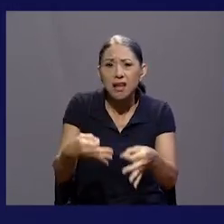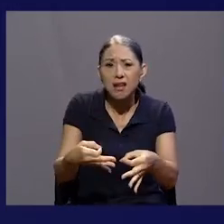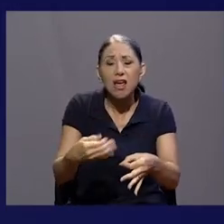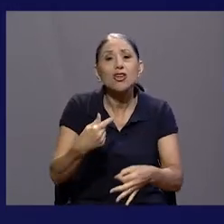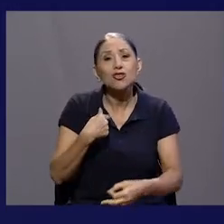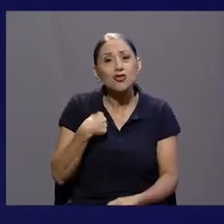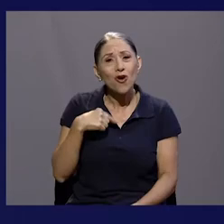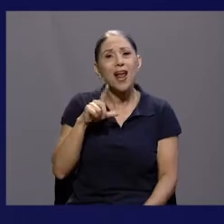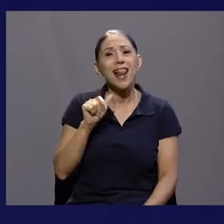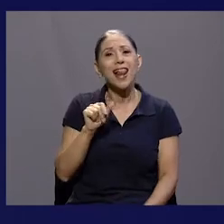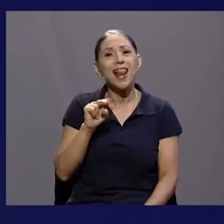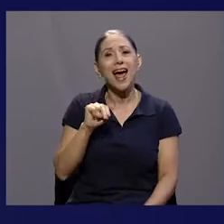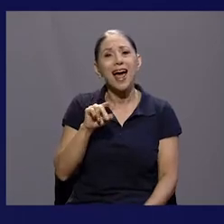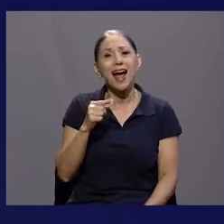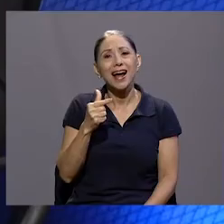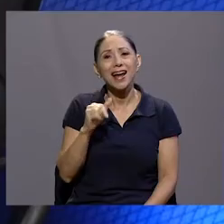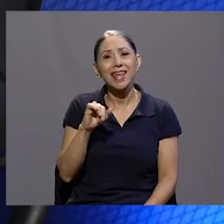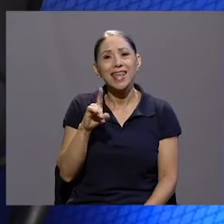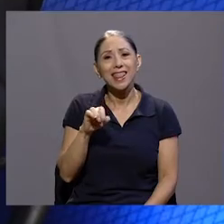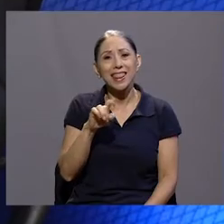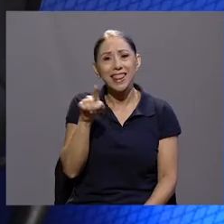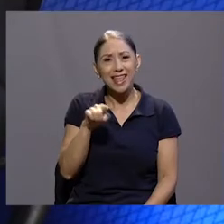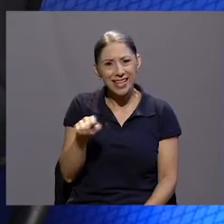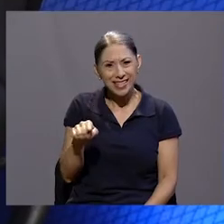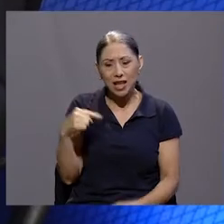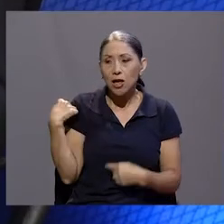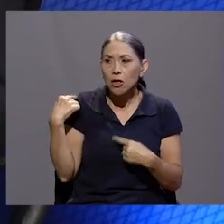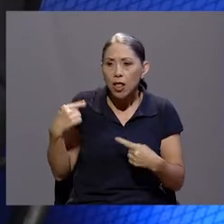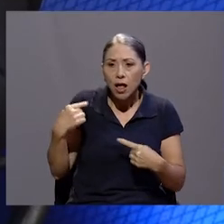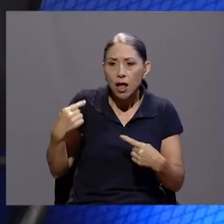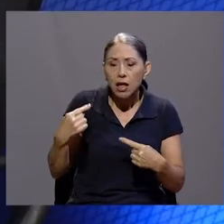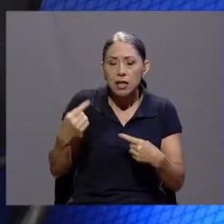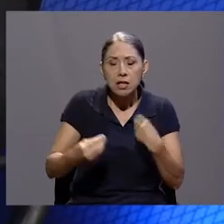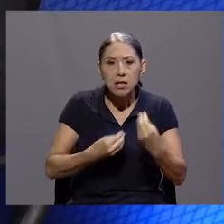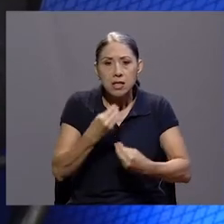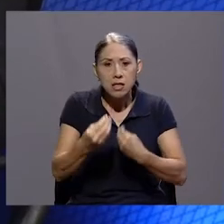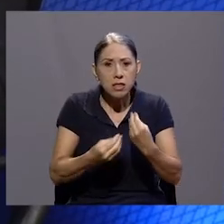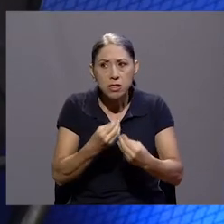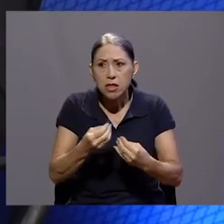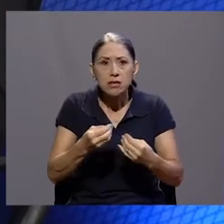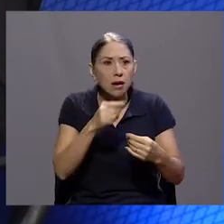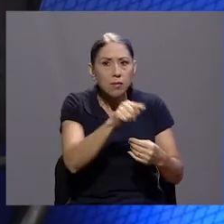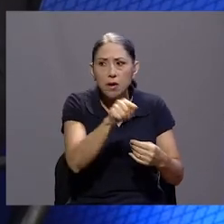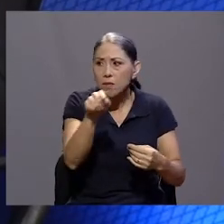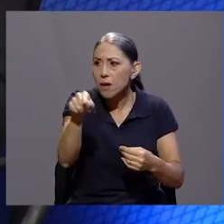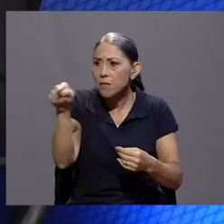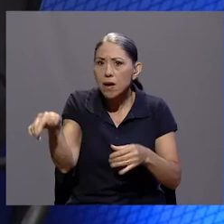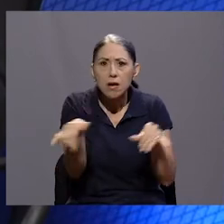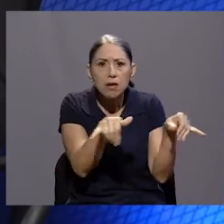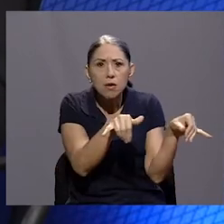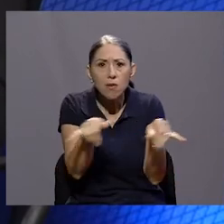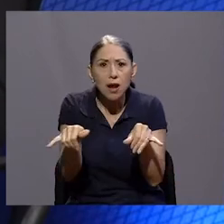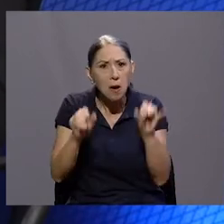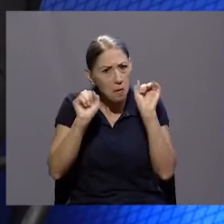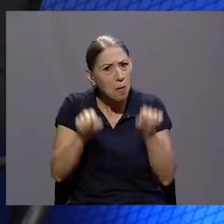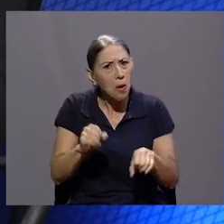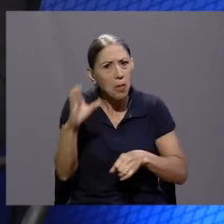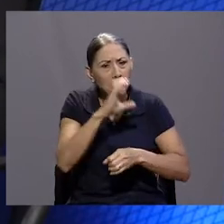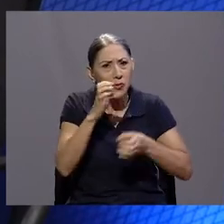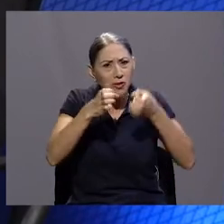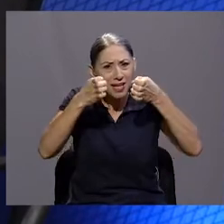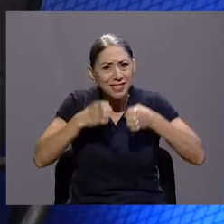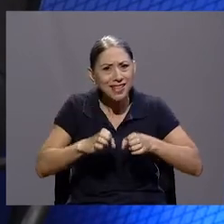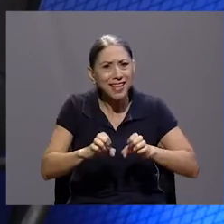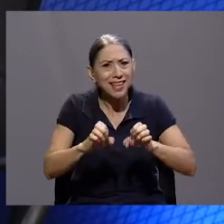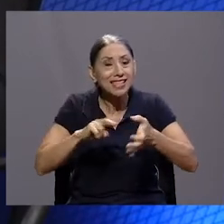también no podemos llegar a un punto en común donde encontremos estrategias entonces cuando logramos identificar algo y nombrarlo ya es como encontrar una